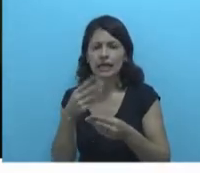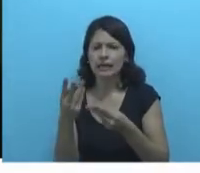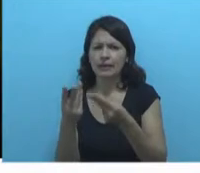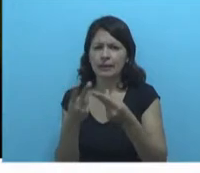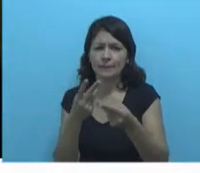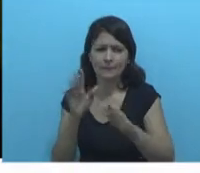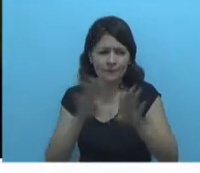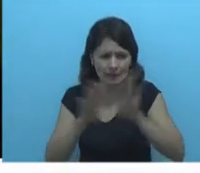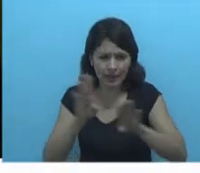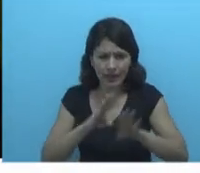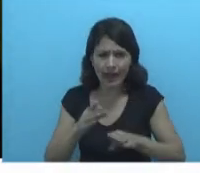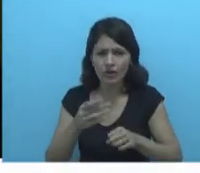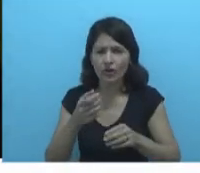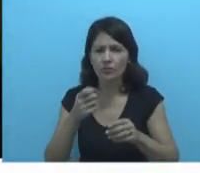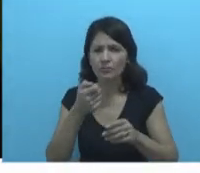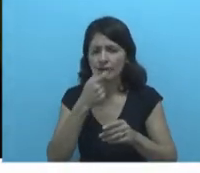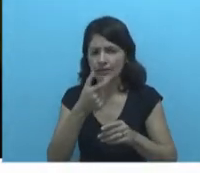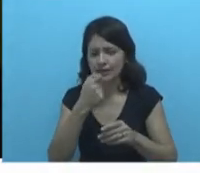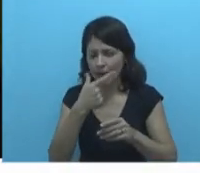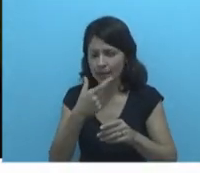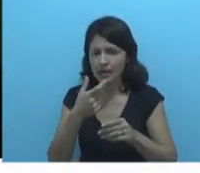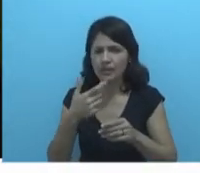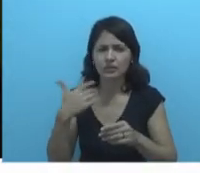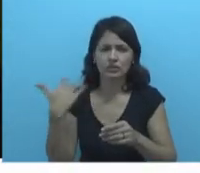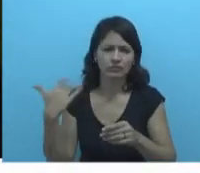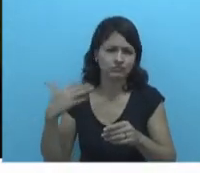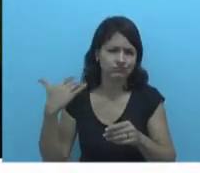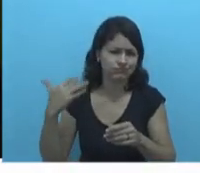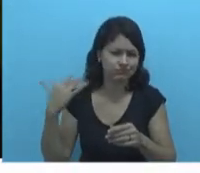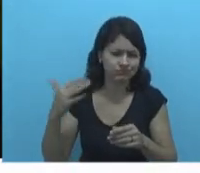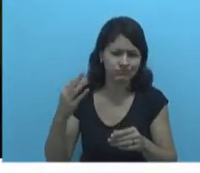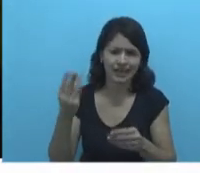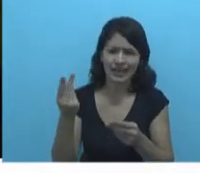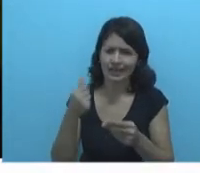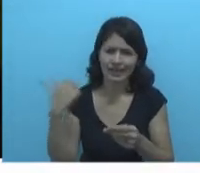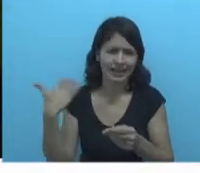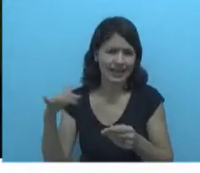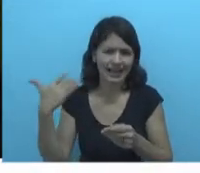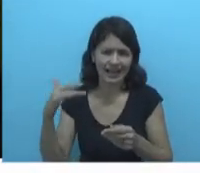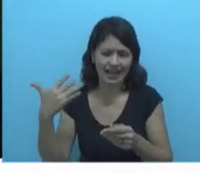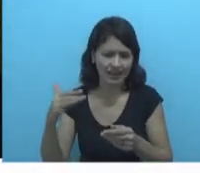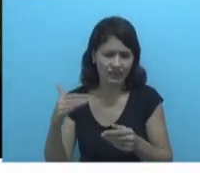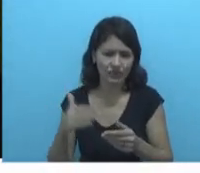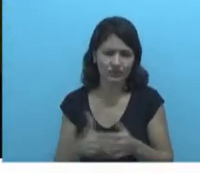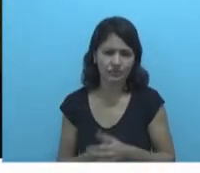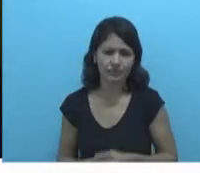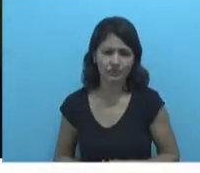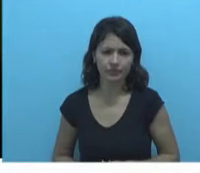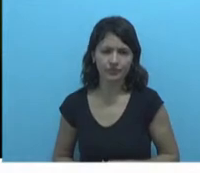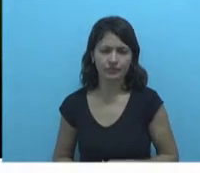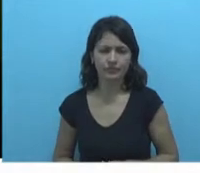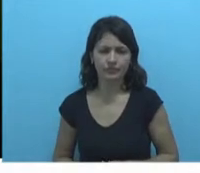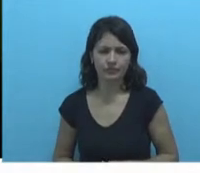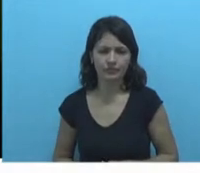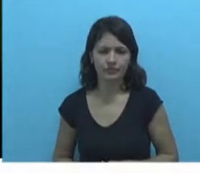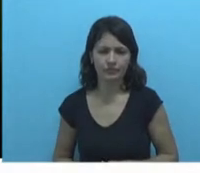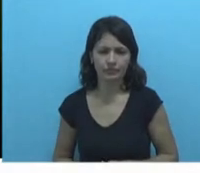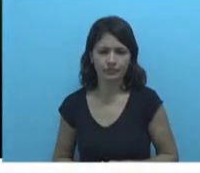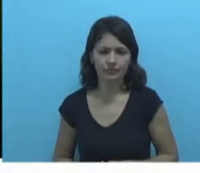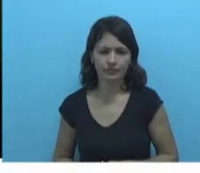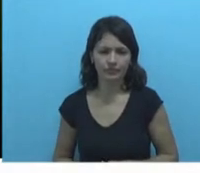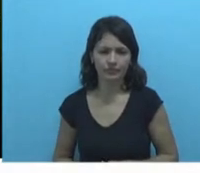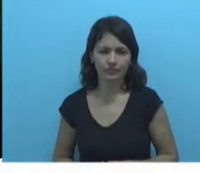costosísimos para gran parte de los enfermos y de los contagiados en el planeta. De allí surge